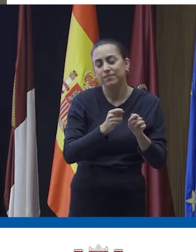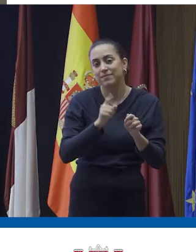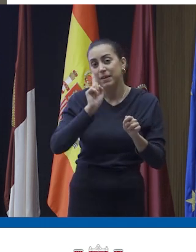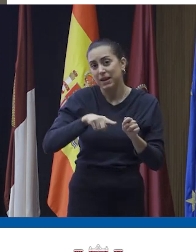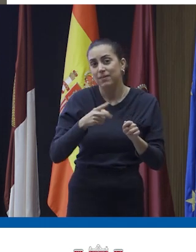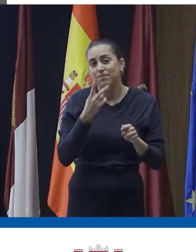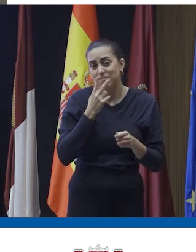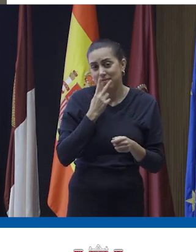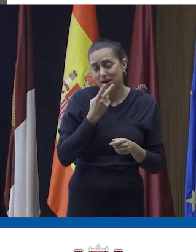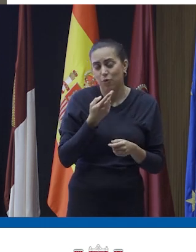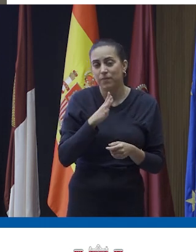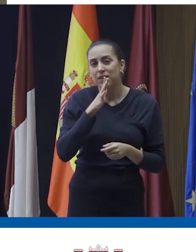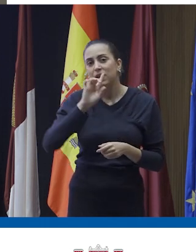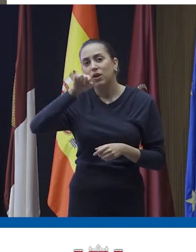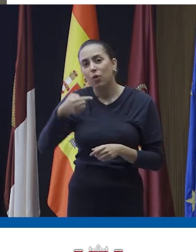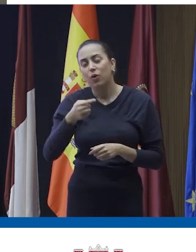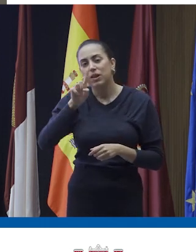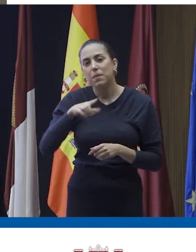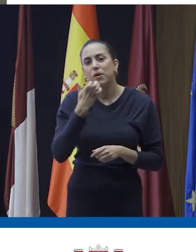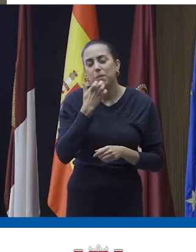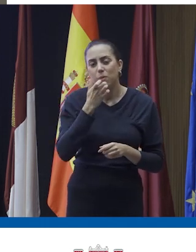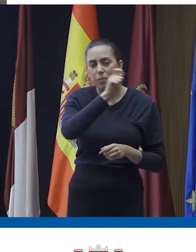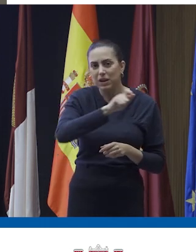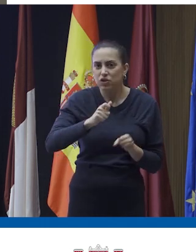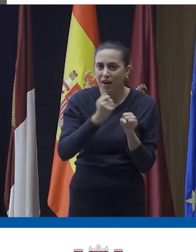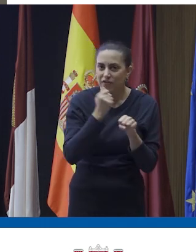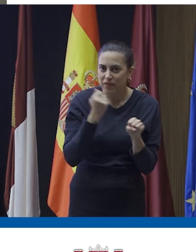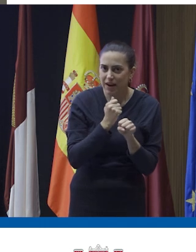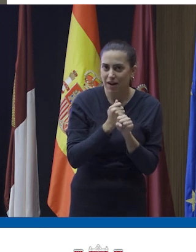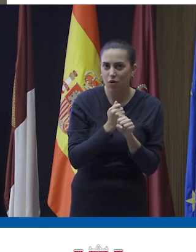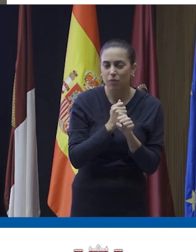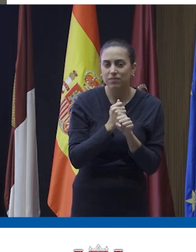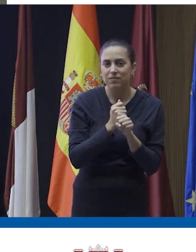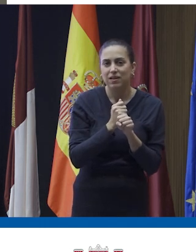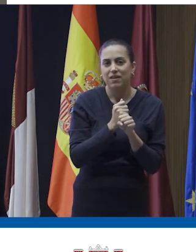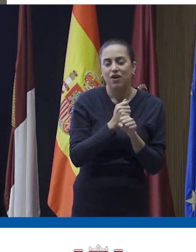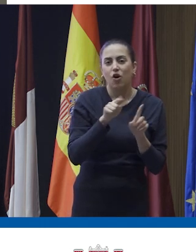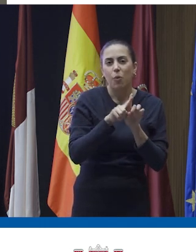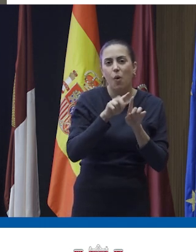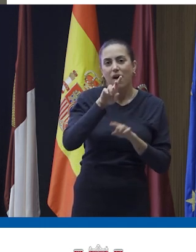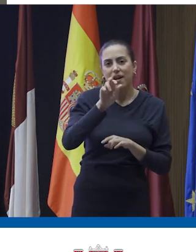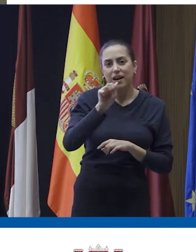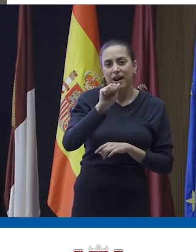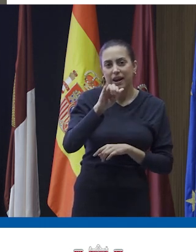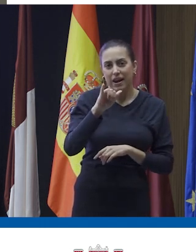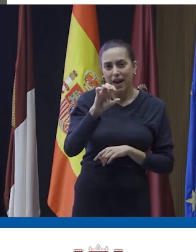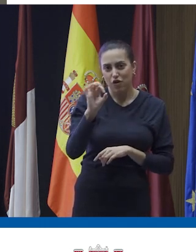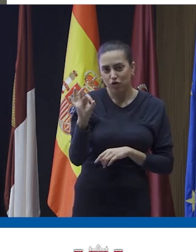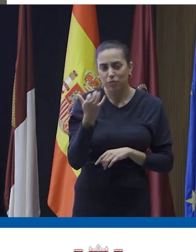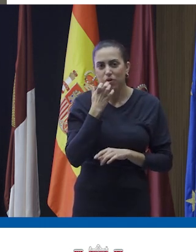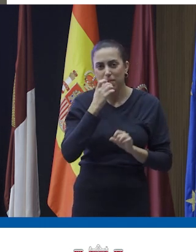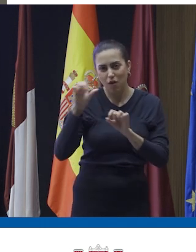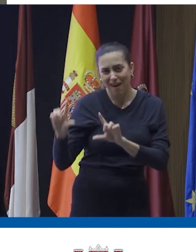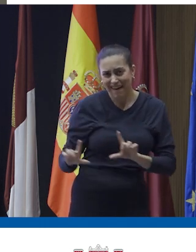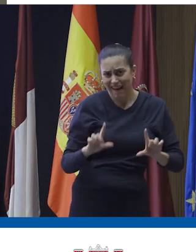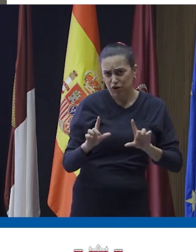ionizantes, como puede ser en trabajadores que trabajan expuestos a rayos, a radiación tipo rayos X, todo